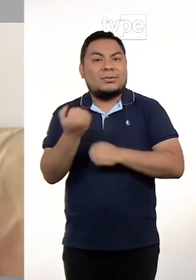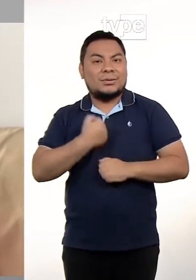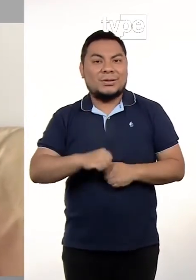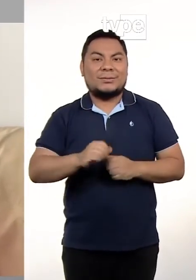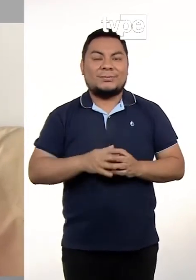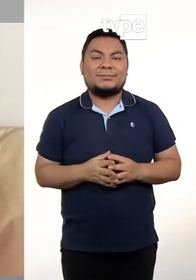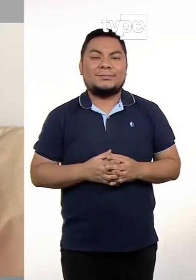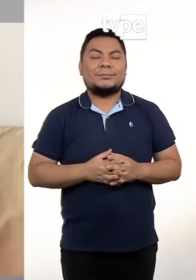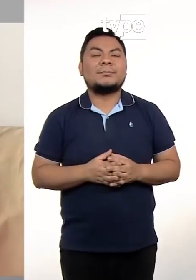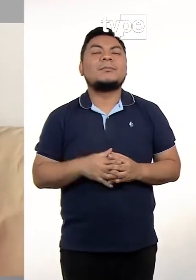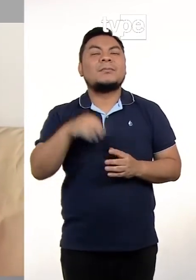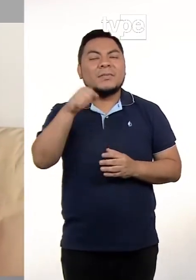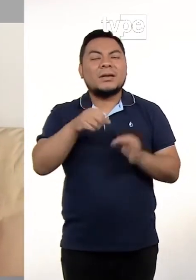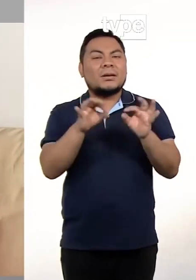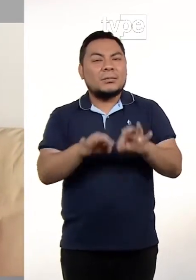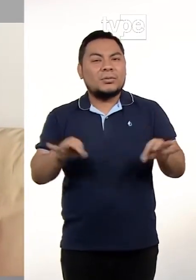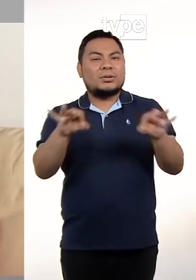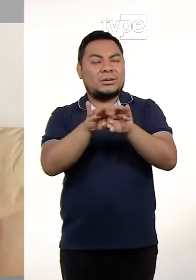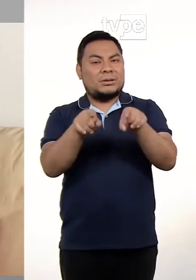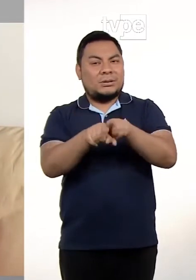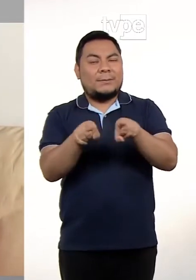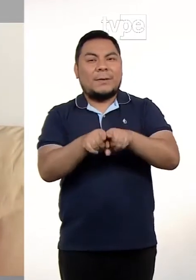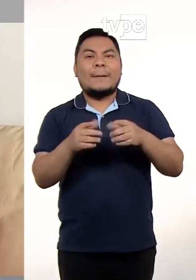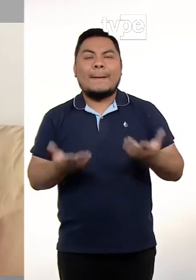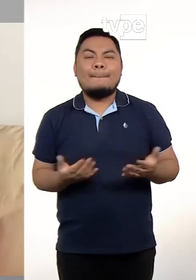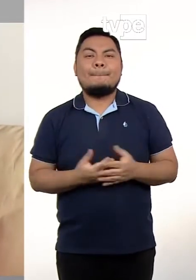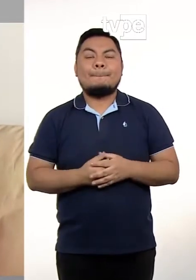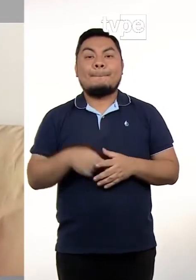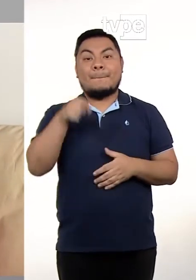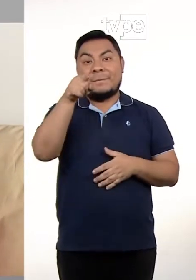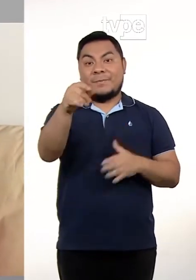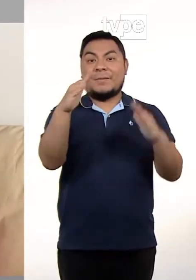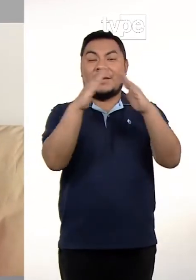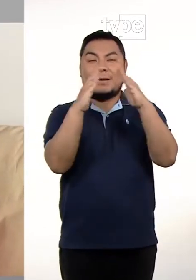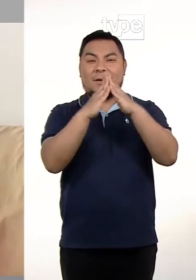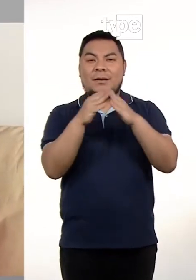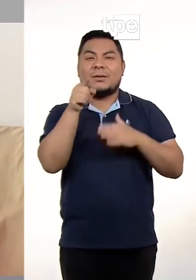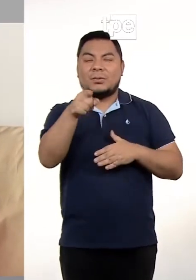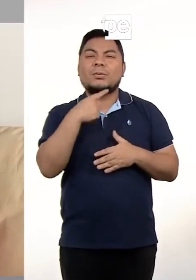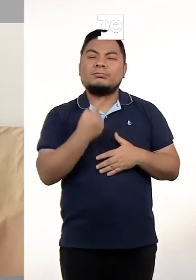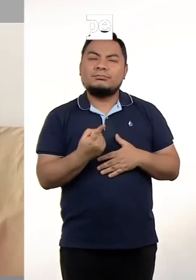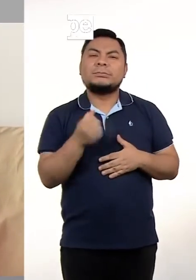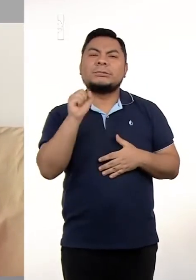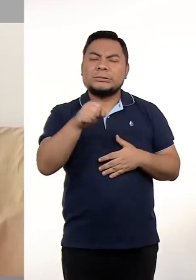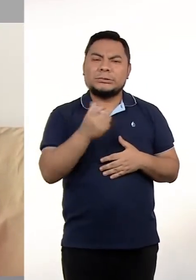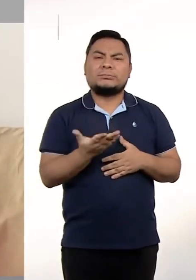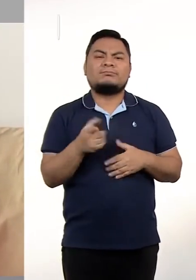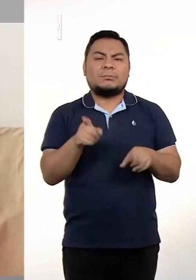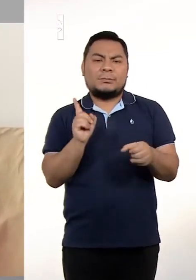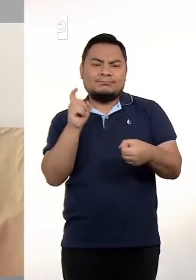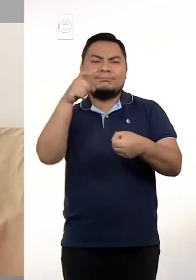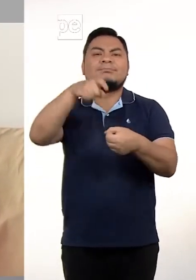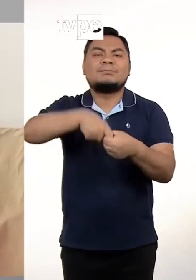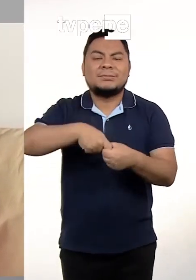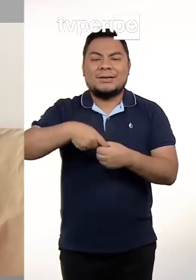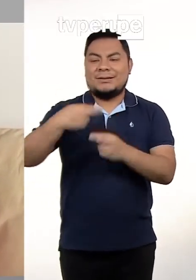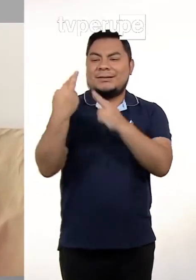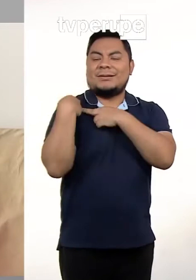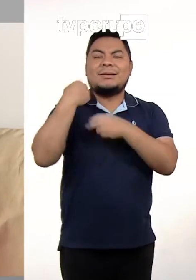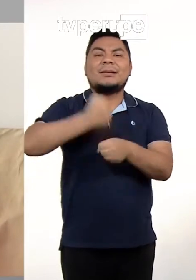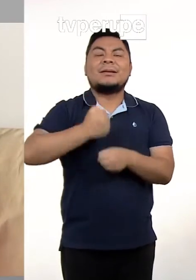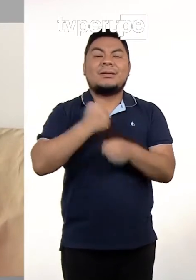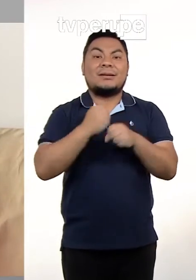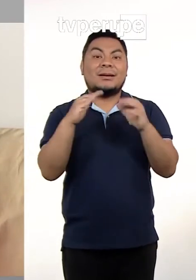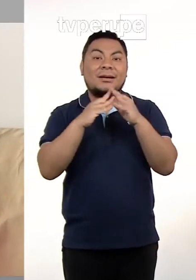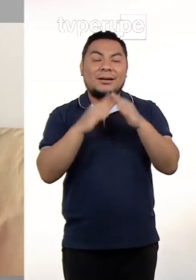de acompañarlos. Es importante también que en la casa los involucremos en las tareas de la